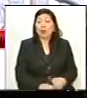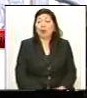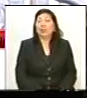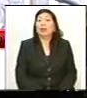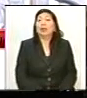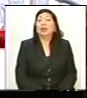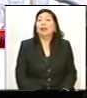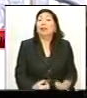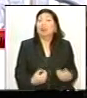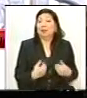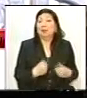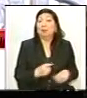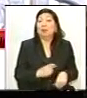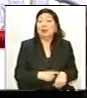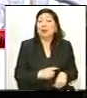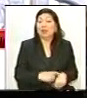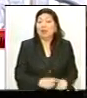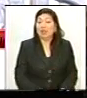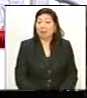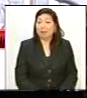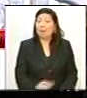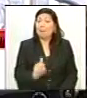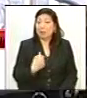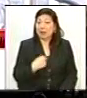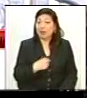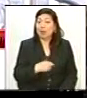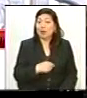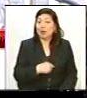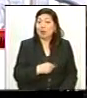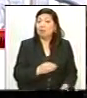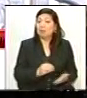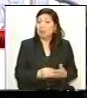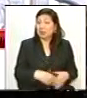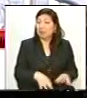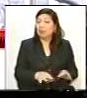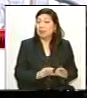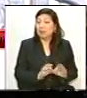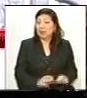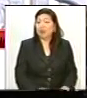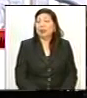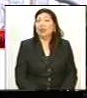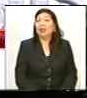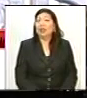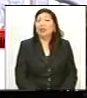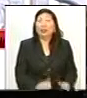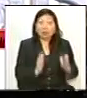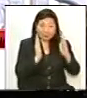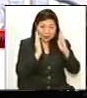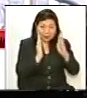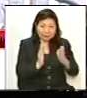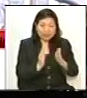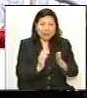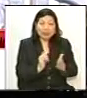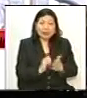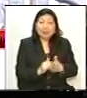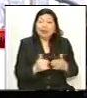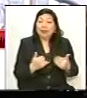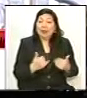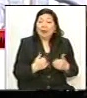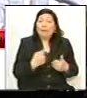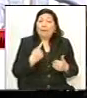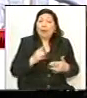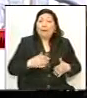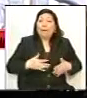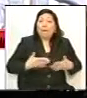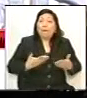Todavía tenemos tiempo. Entonces, para nosotros, nuestra prioridad ha sido concentrar el equipo disponible que teníamos para